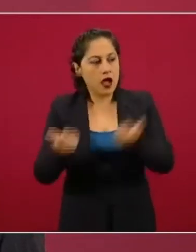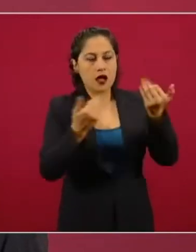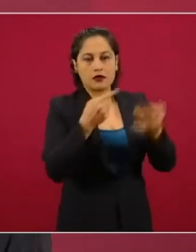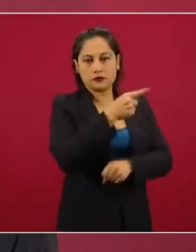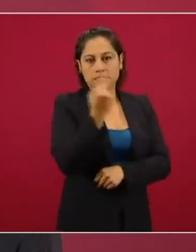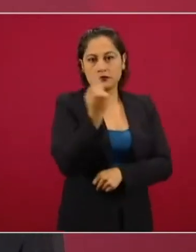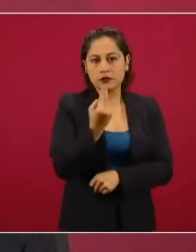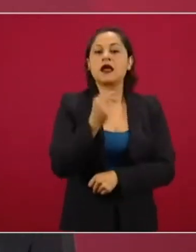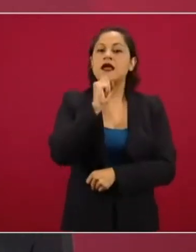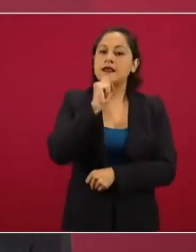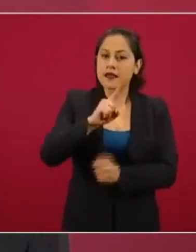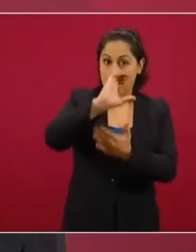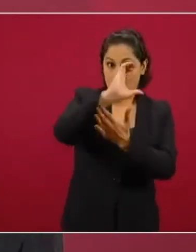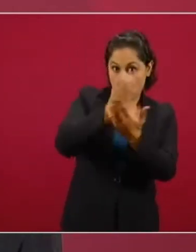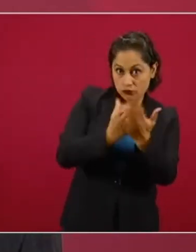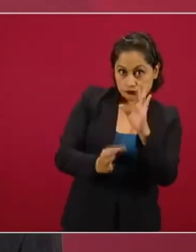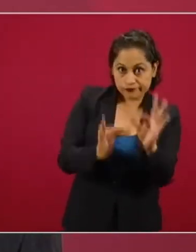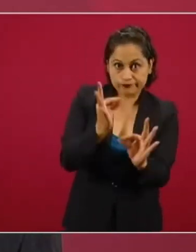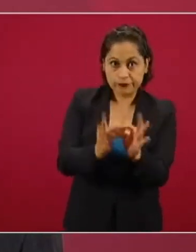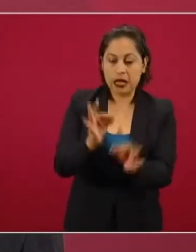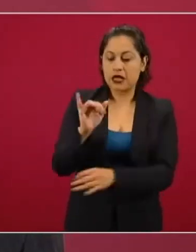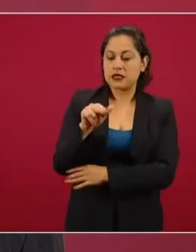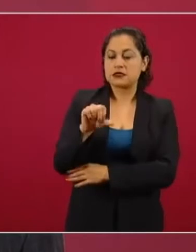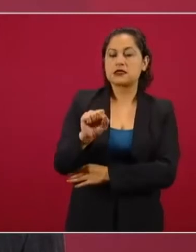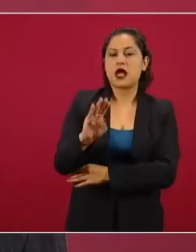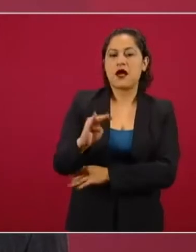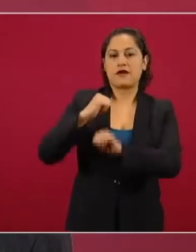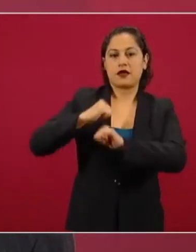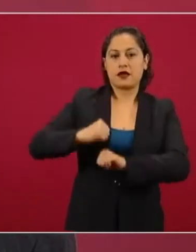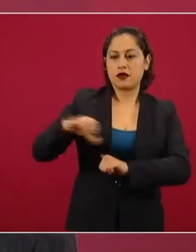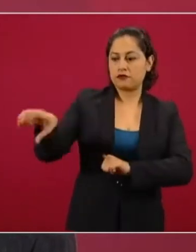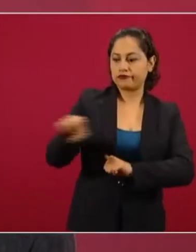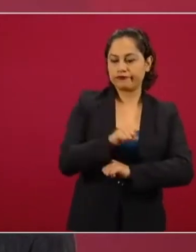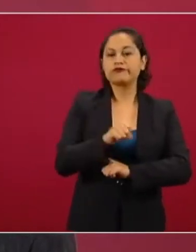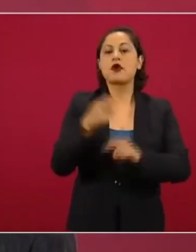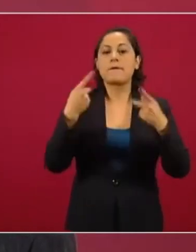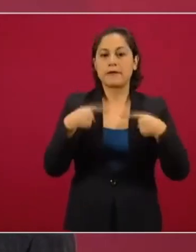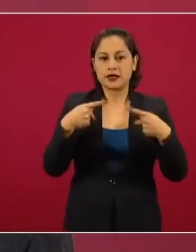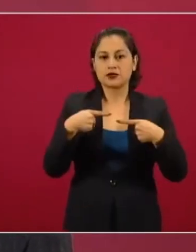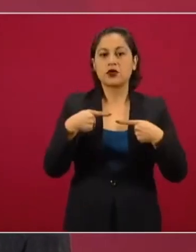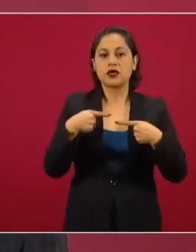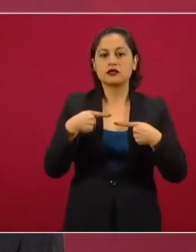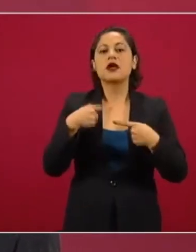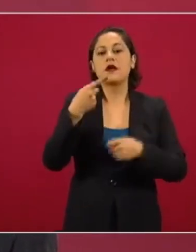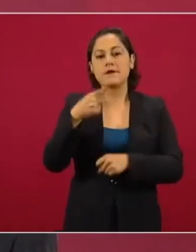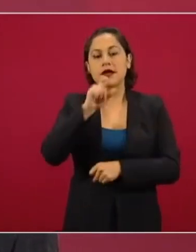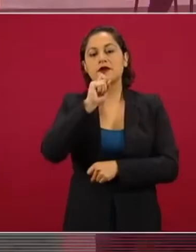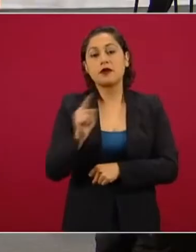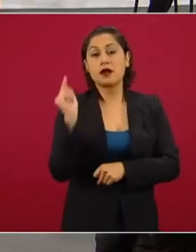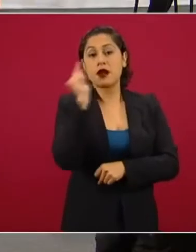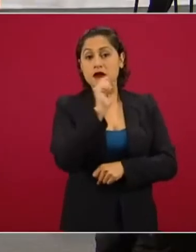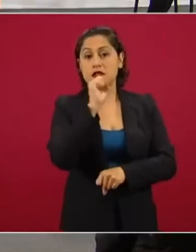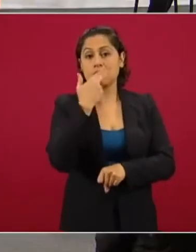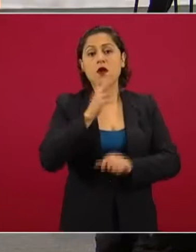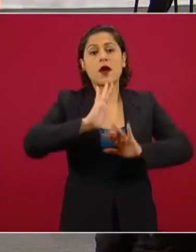Contratos también. INSABI facilitó contratos a personal que estaba ya destacado en Chihuahua y que en su momento el